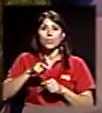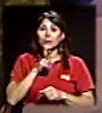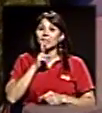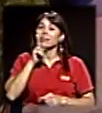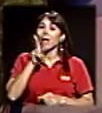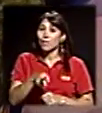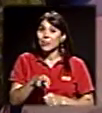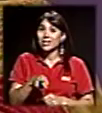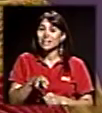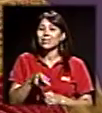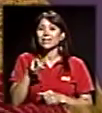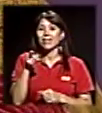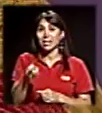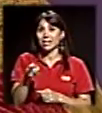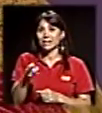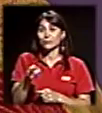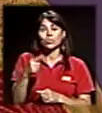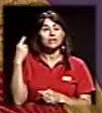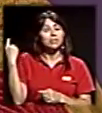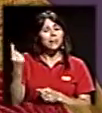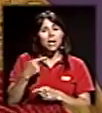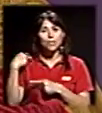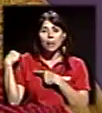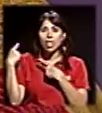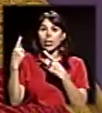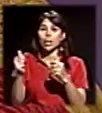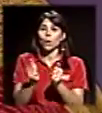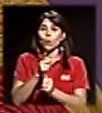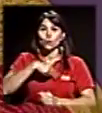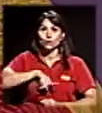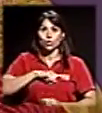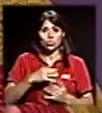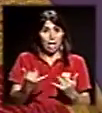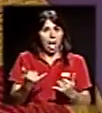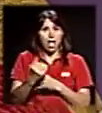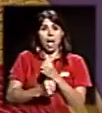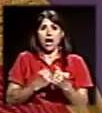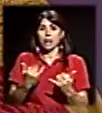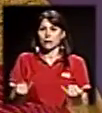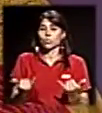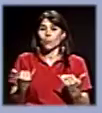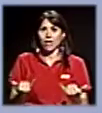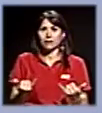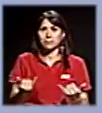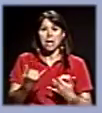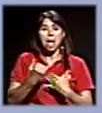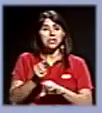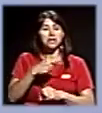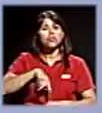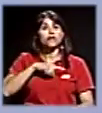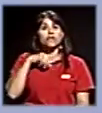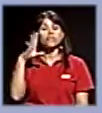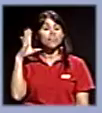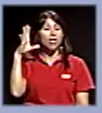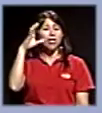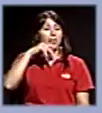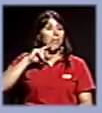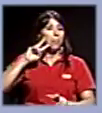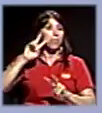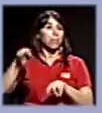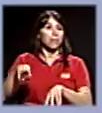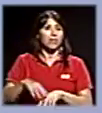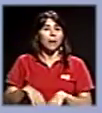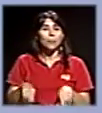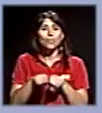es algo que ha estado con nosotros y la época en la que estamos nos ha alejado de eso Porque además nos